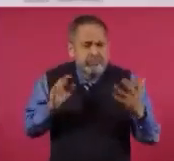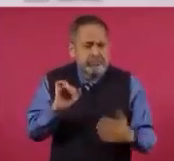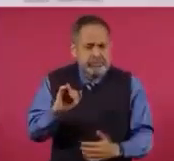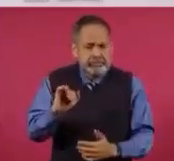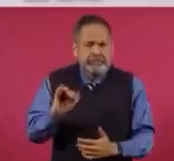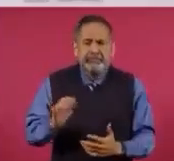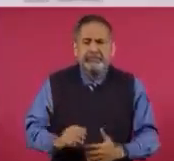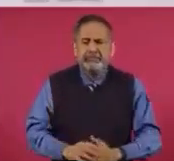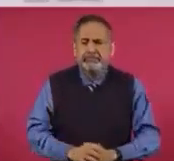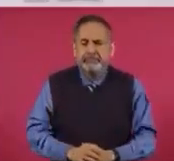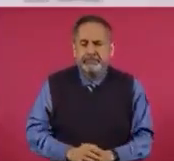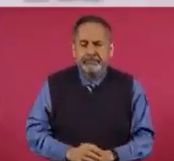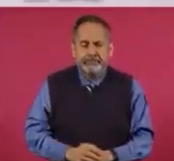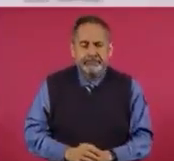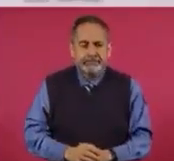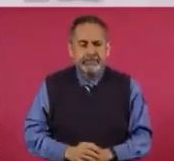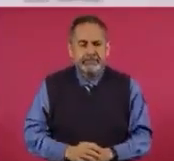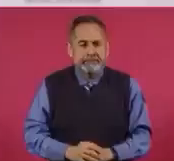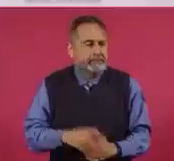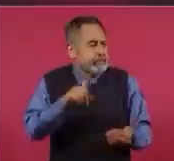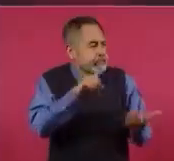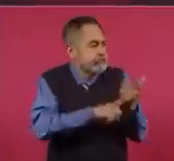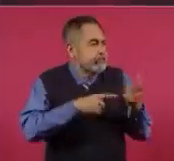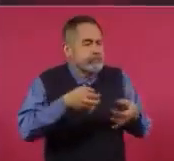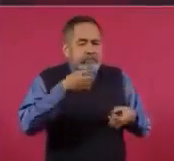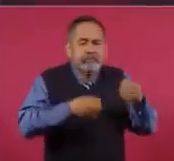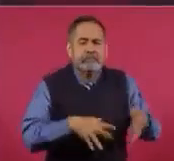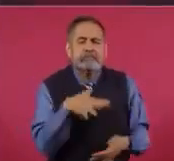si han habido ministros